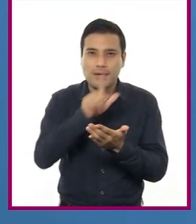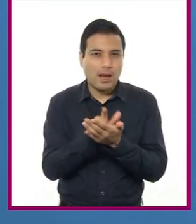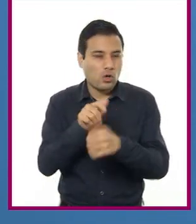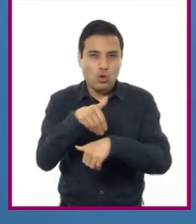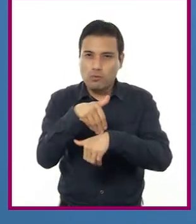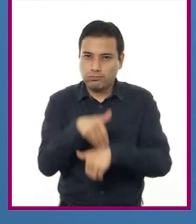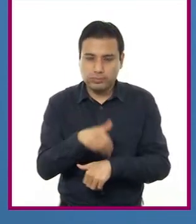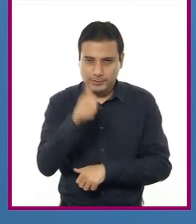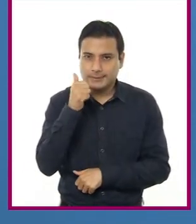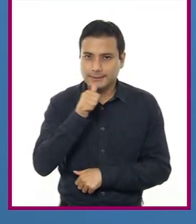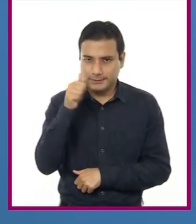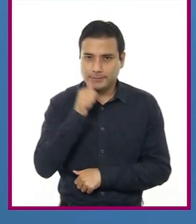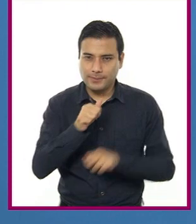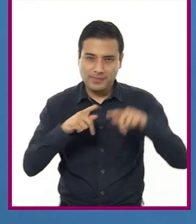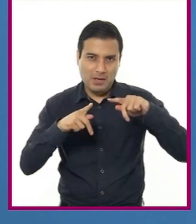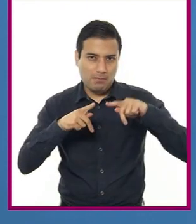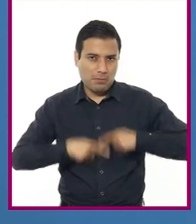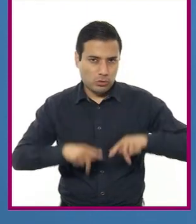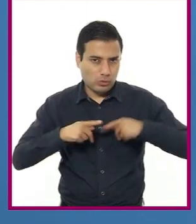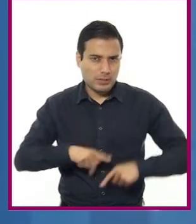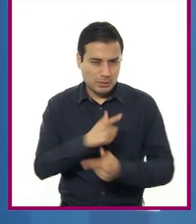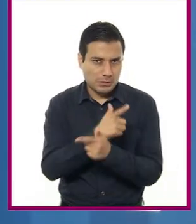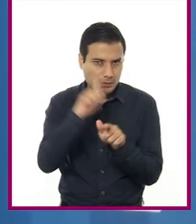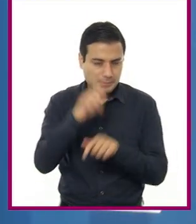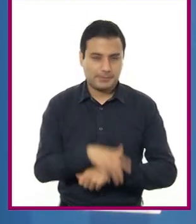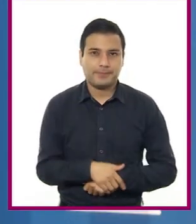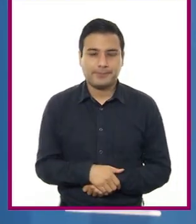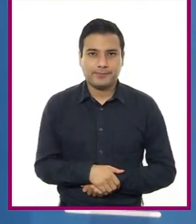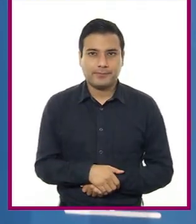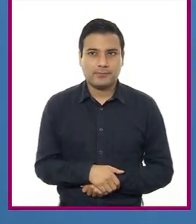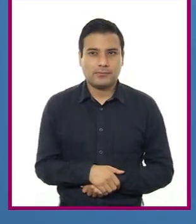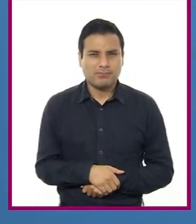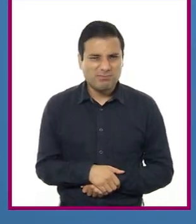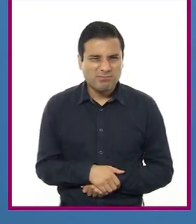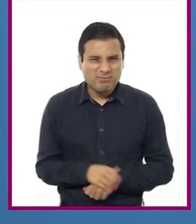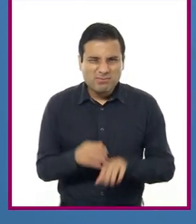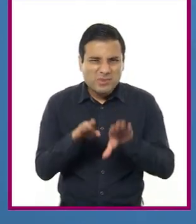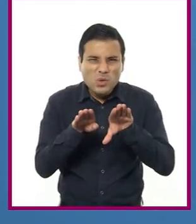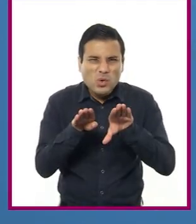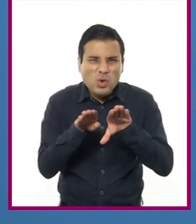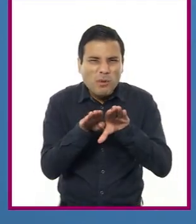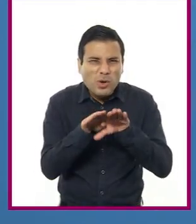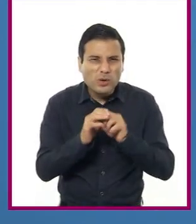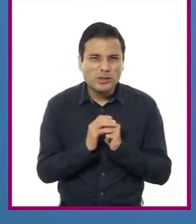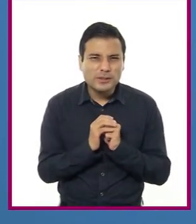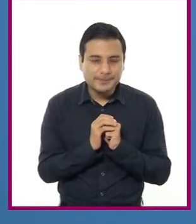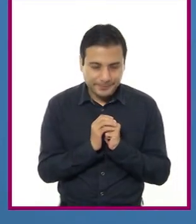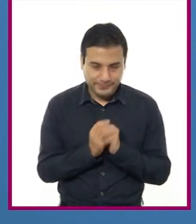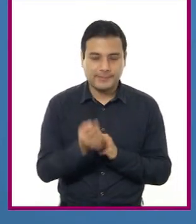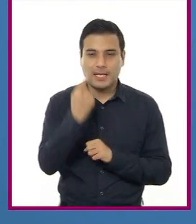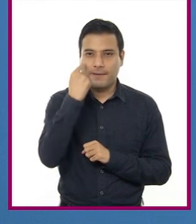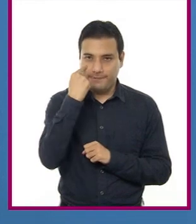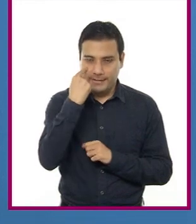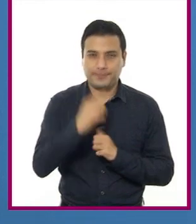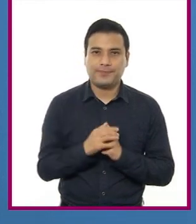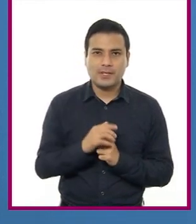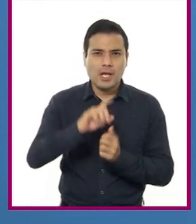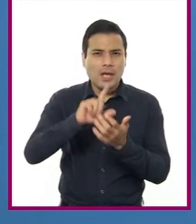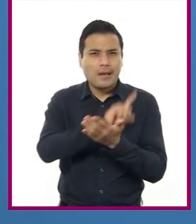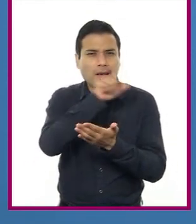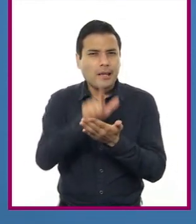la garantía de las libertades ciudadanas. ¿Cómo? Recordemos los rasgos del Estado